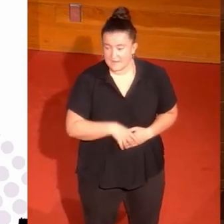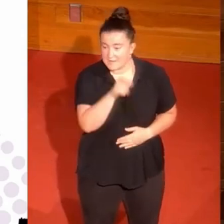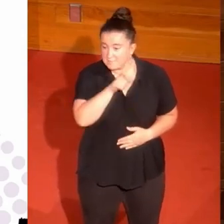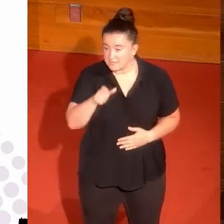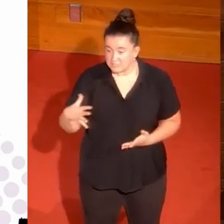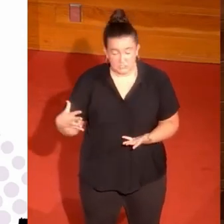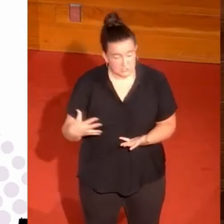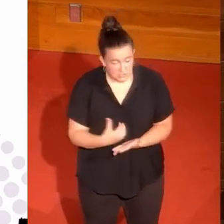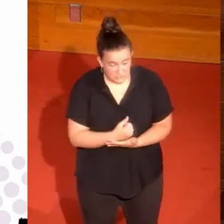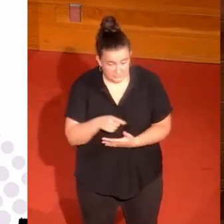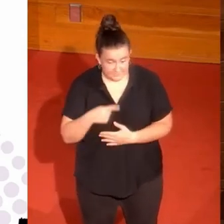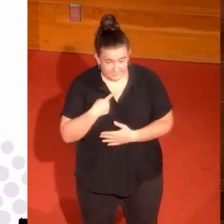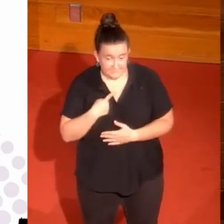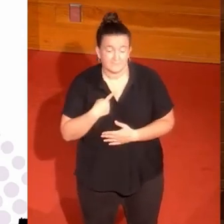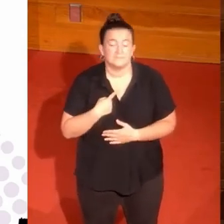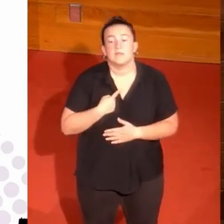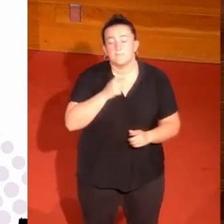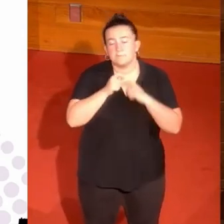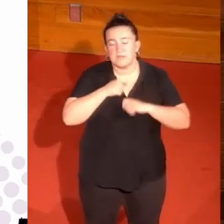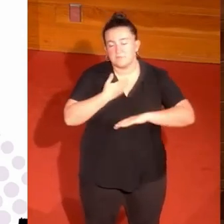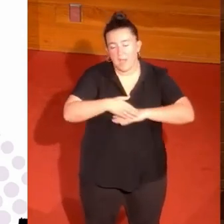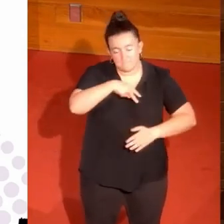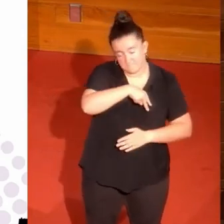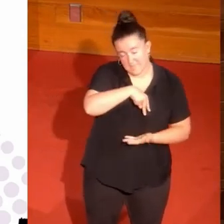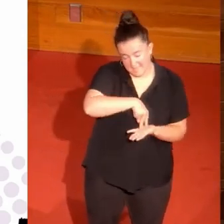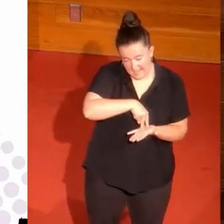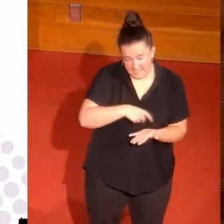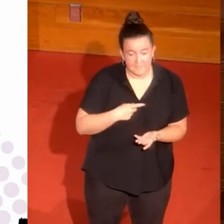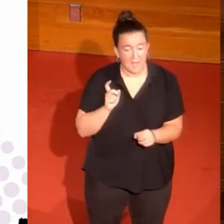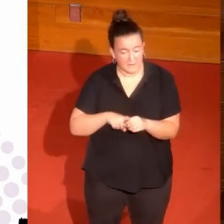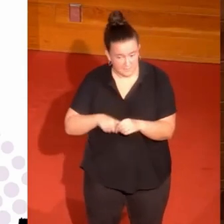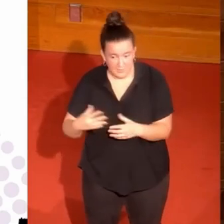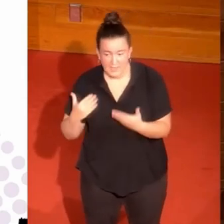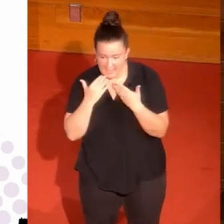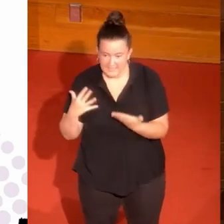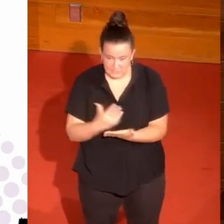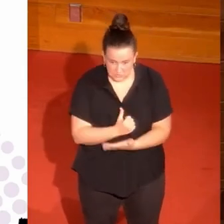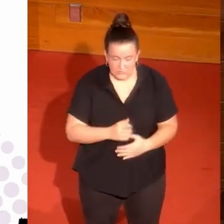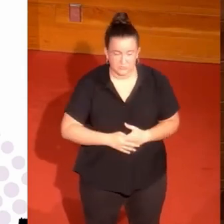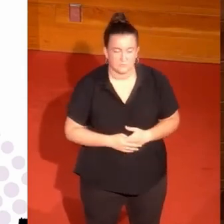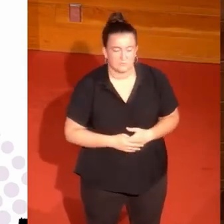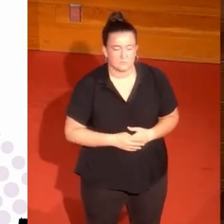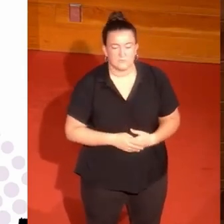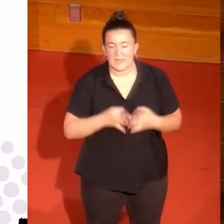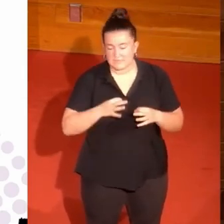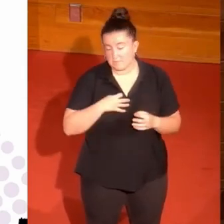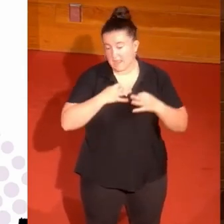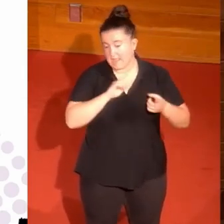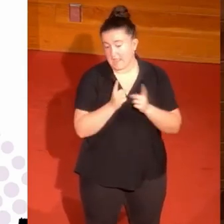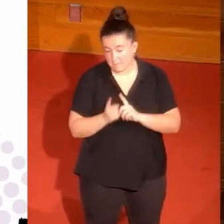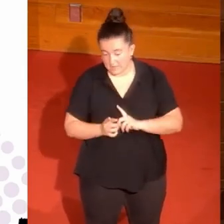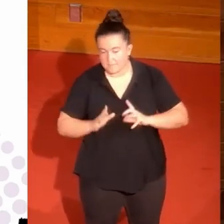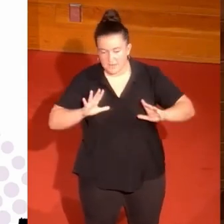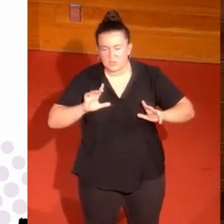han que han integrado periodismo pie de calle a lo largo de las diferentes ediciones Pero por supuesto este año también y como no podía ser